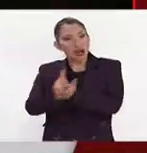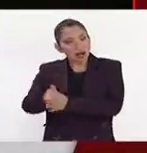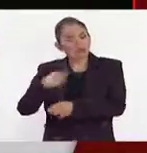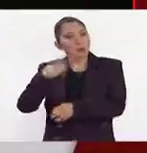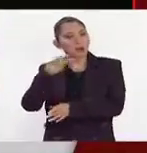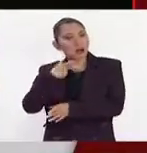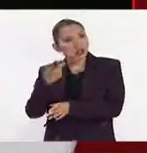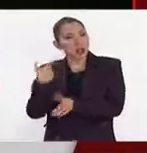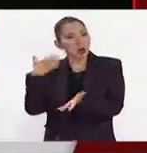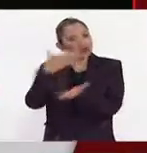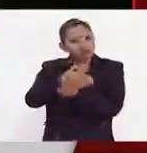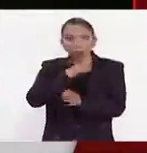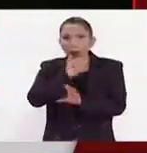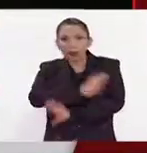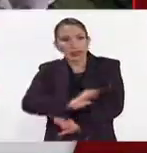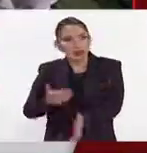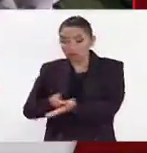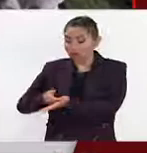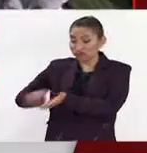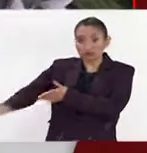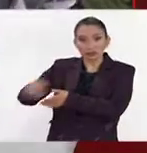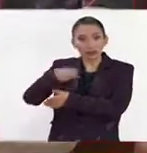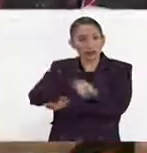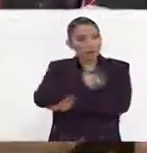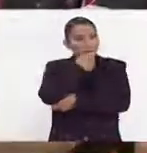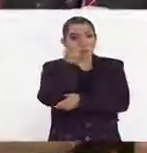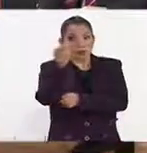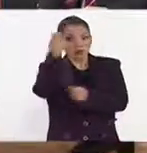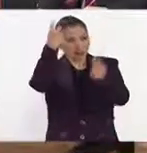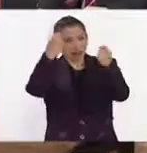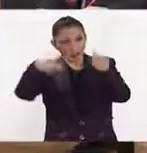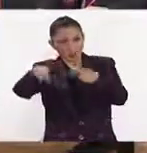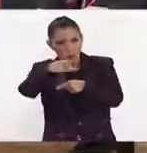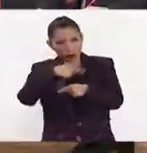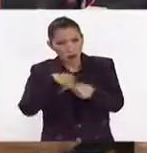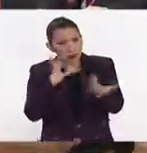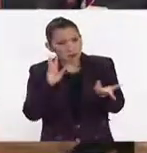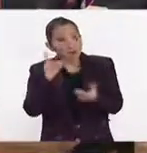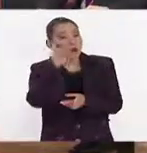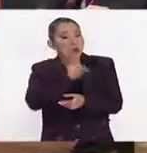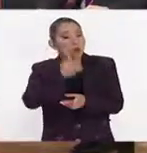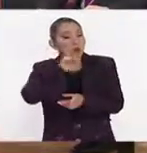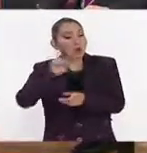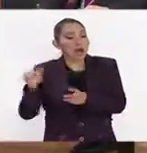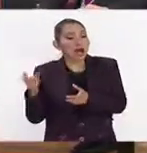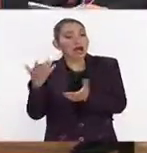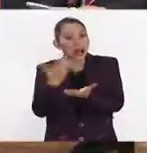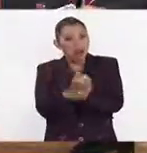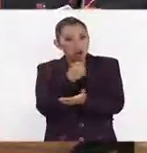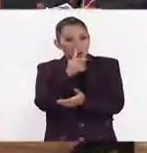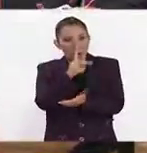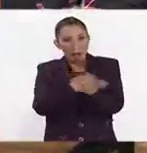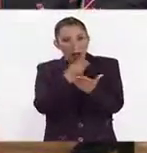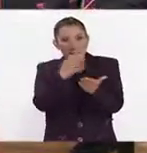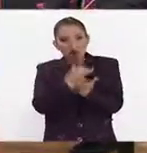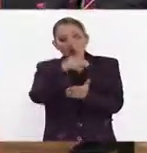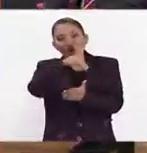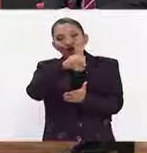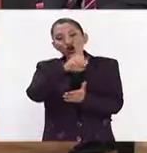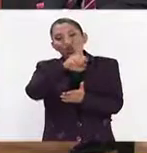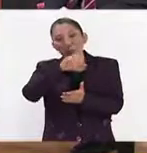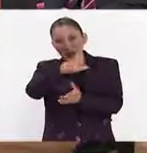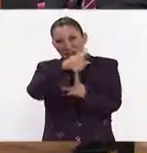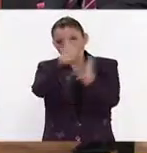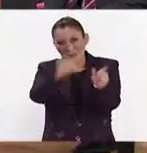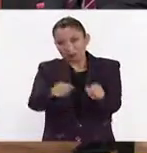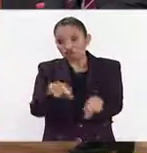Y por eso insistimos que ha puesto en entredicho a una mujer que ganó el Premio Nobel de la Paz,